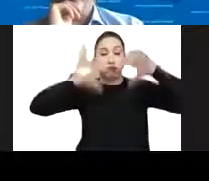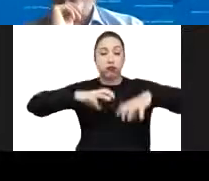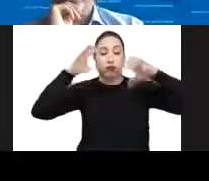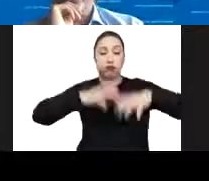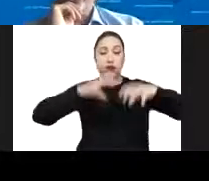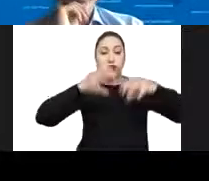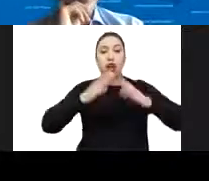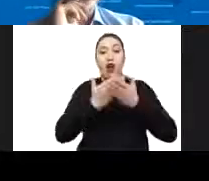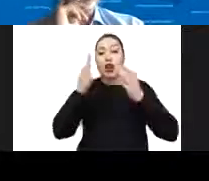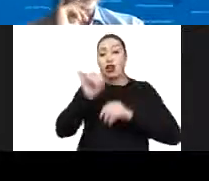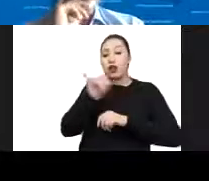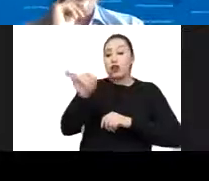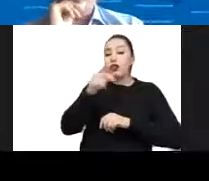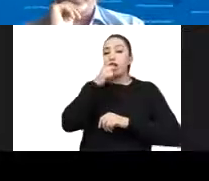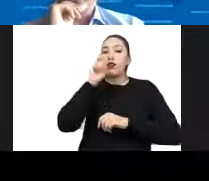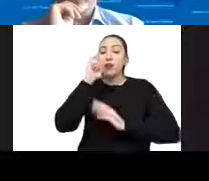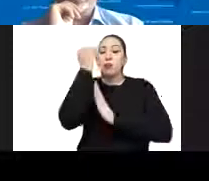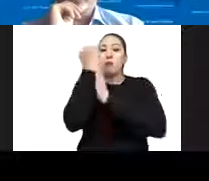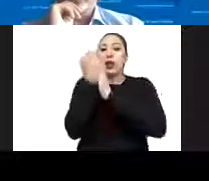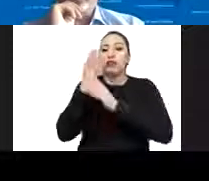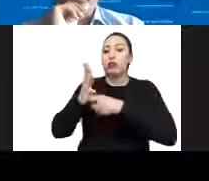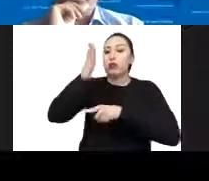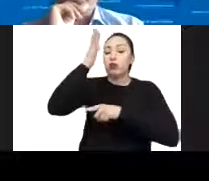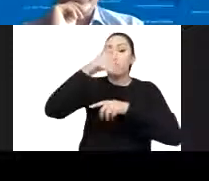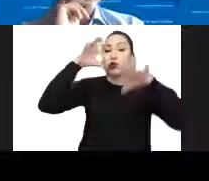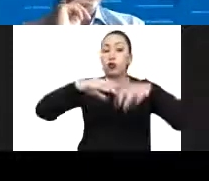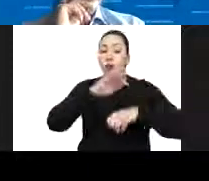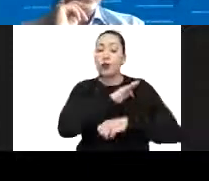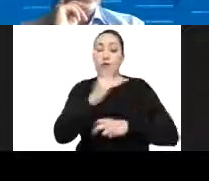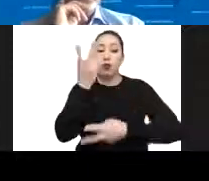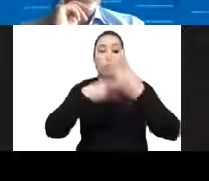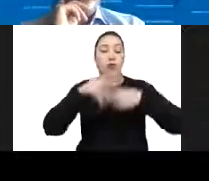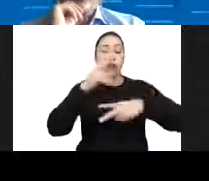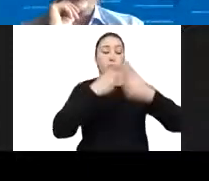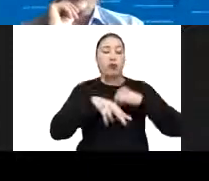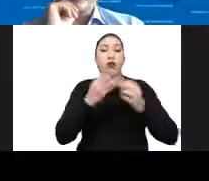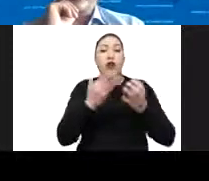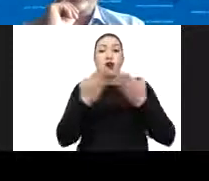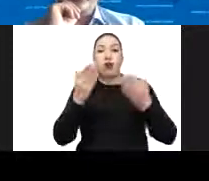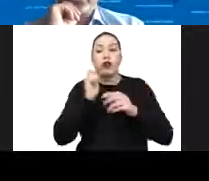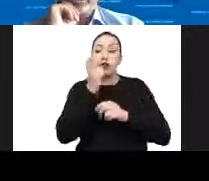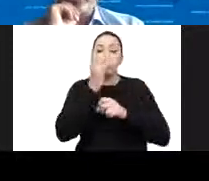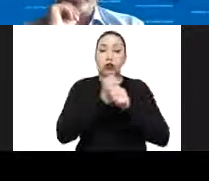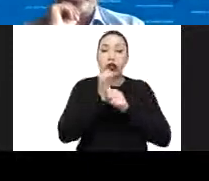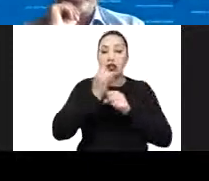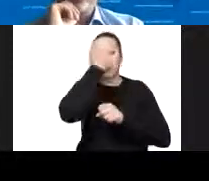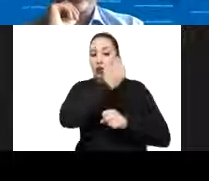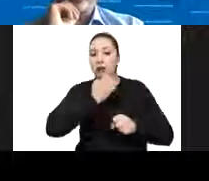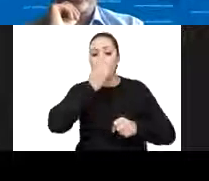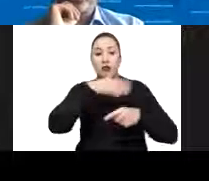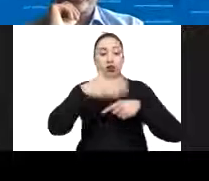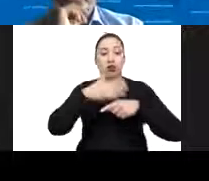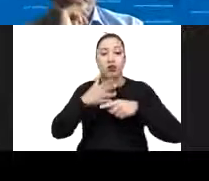menos lluvia. Cuando estamos incorporando estas variables de clima a los procesos de planificación, esto lo que nos dice